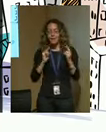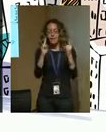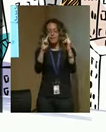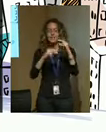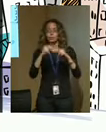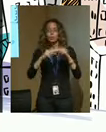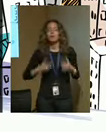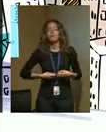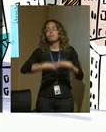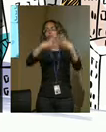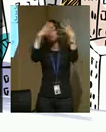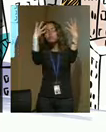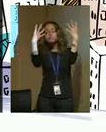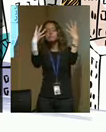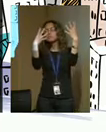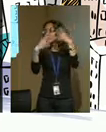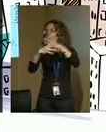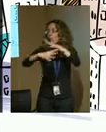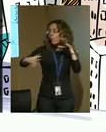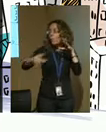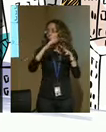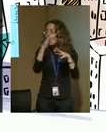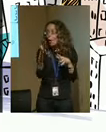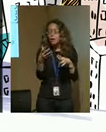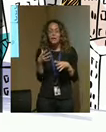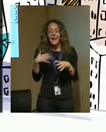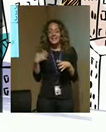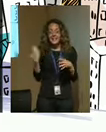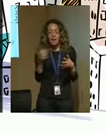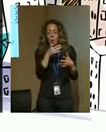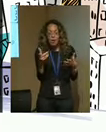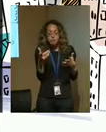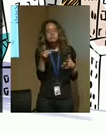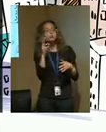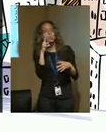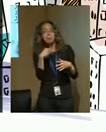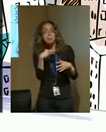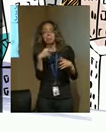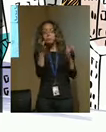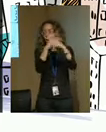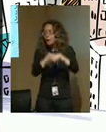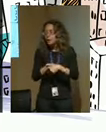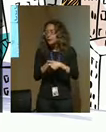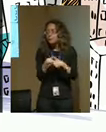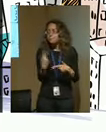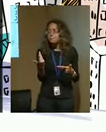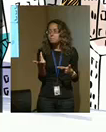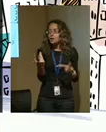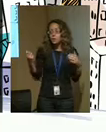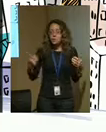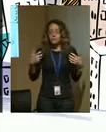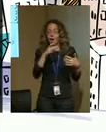nosotros en la Argentina esto no lo tenemos, pasan las crisis, pero sigue todo mal, chocan los